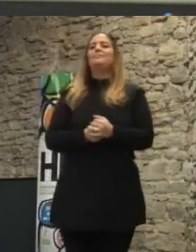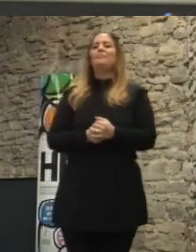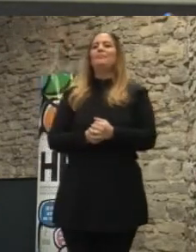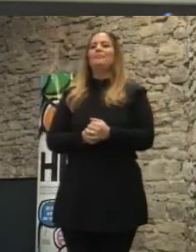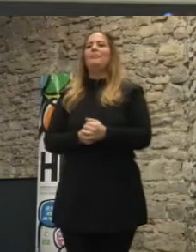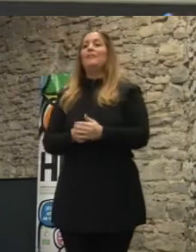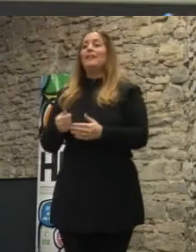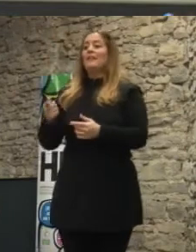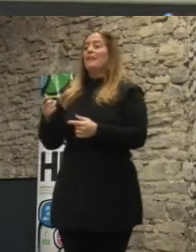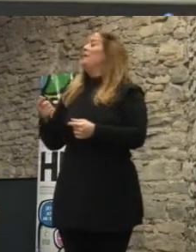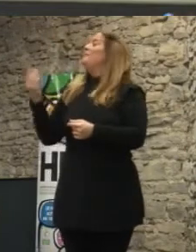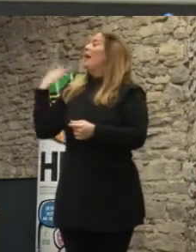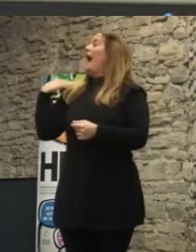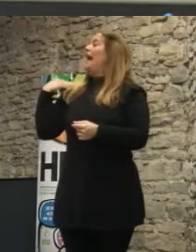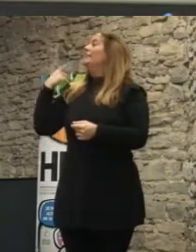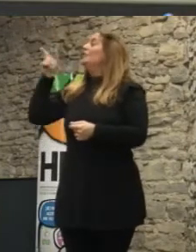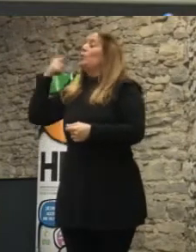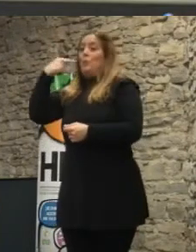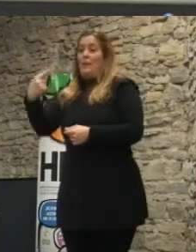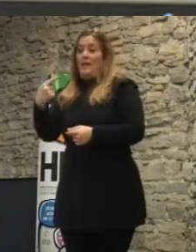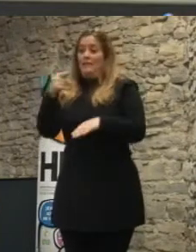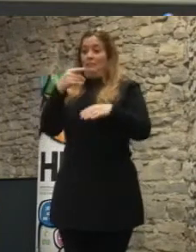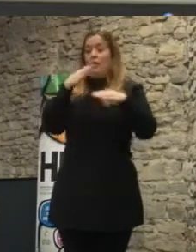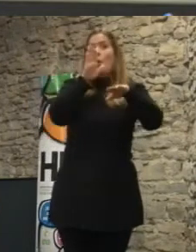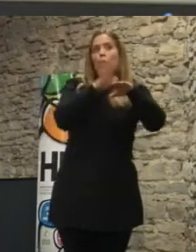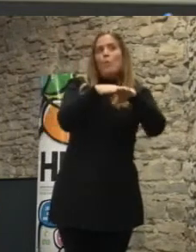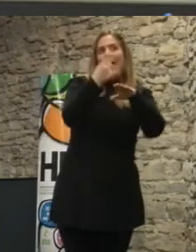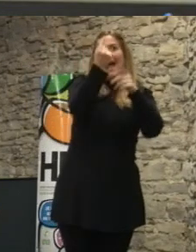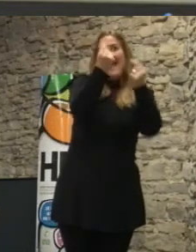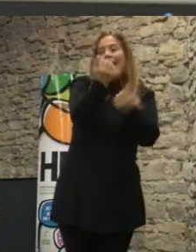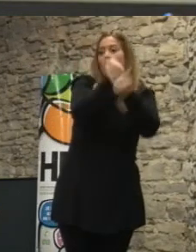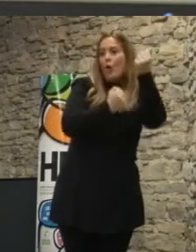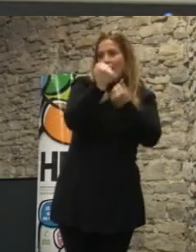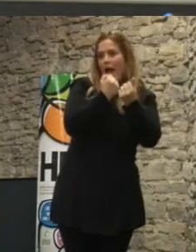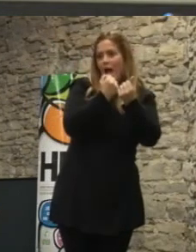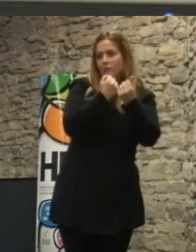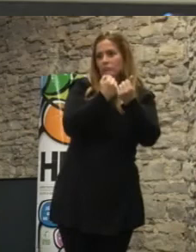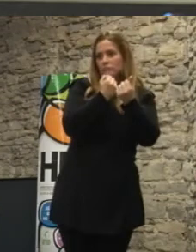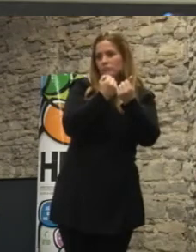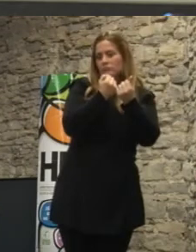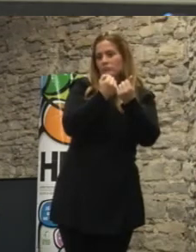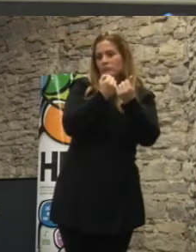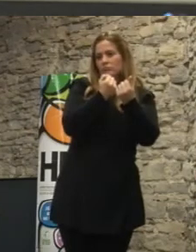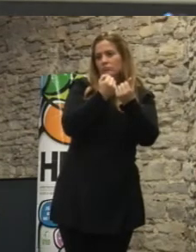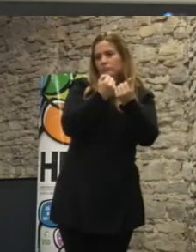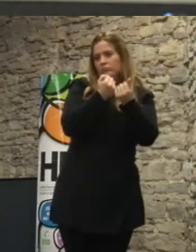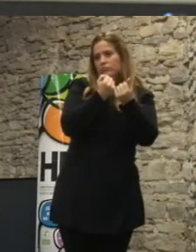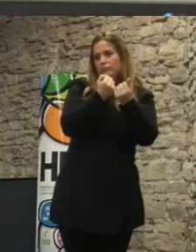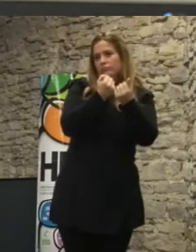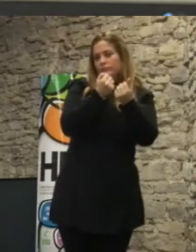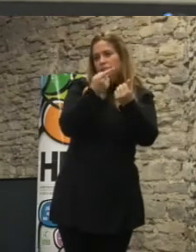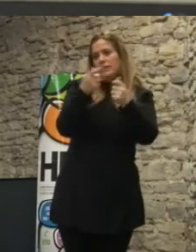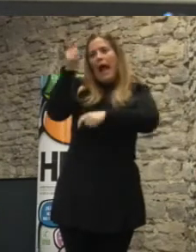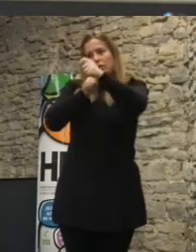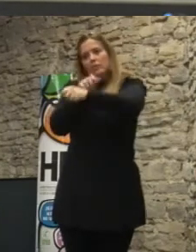tú mencionabas los elementos económicos que están cambiando vertiginosamente, ¿no? El empleo, eso se ve sobre todo